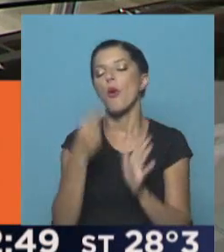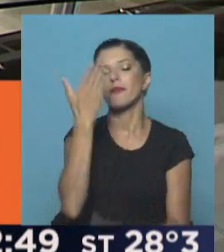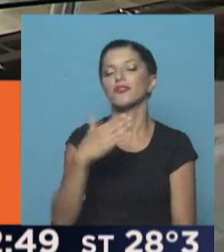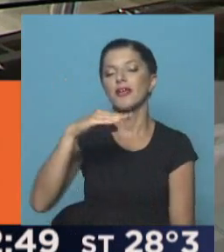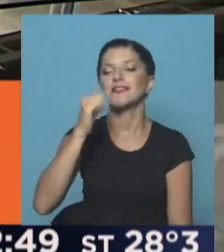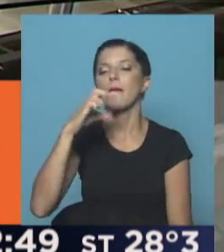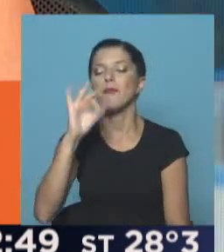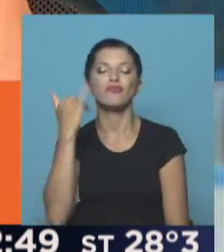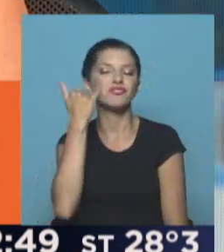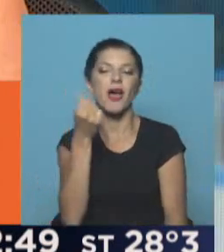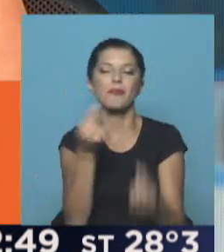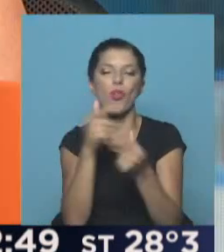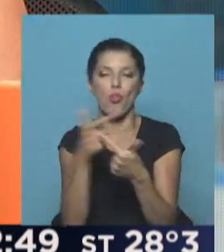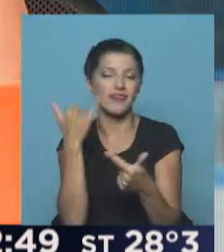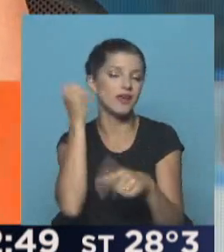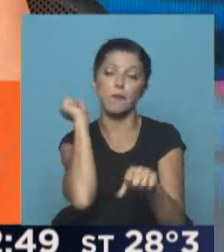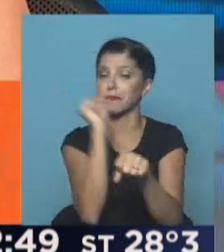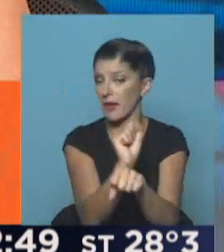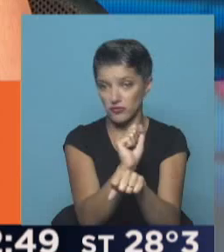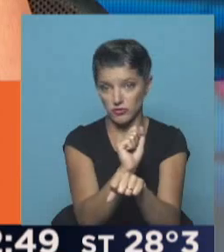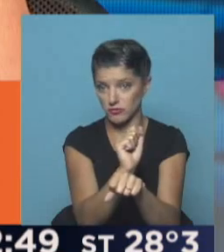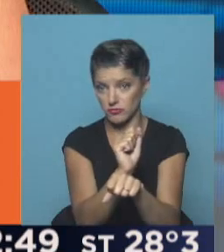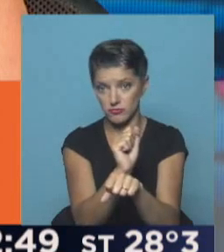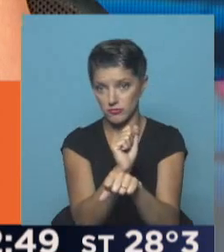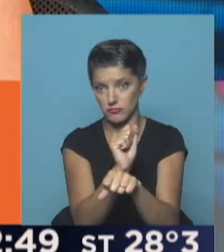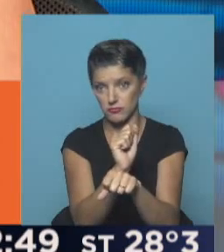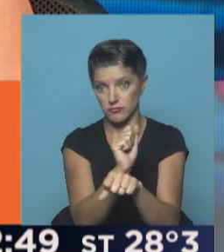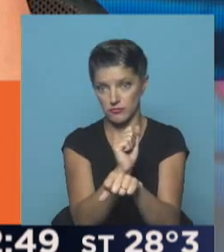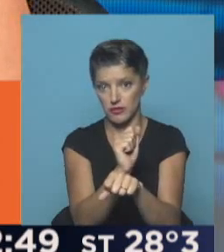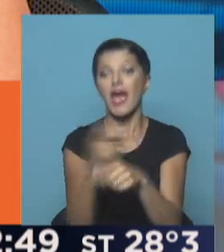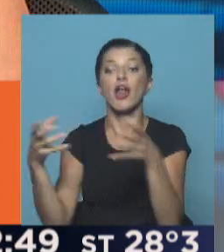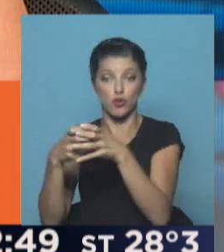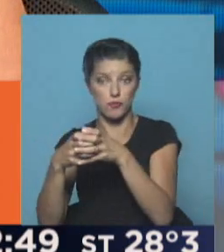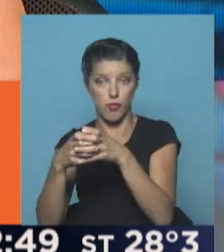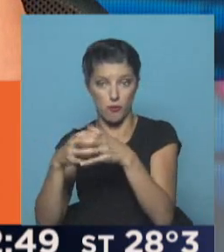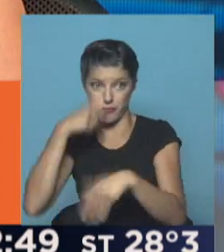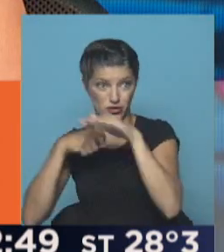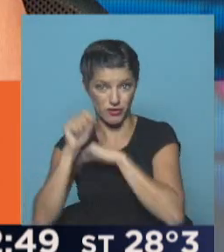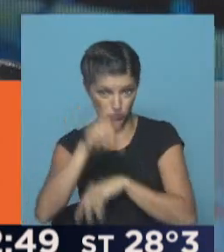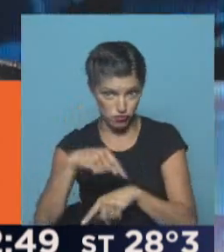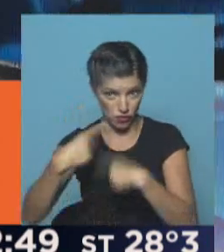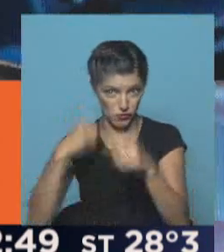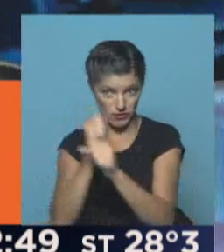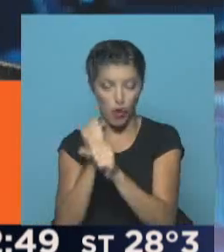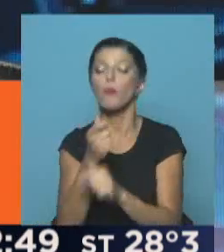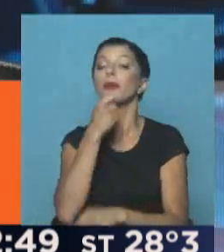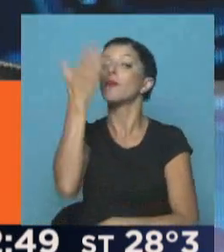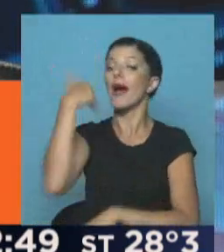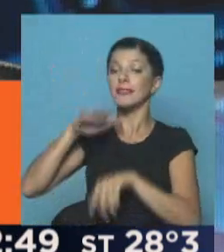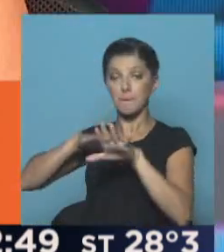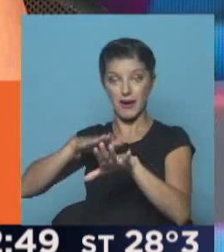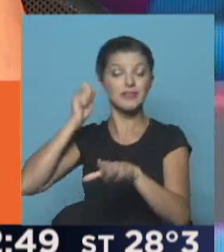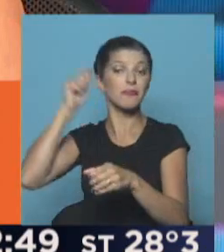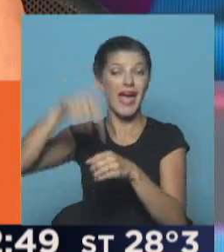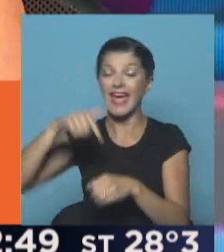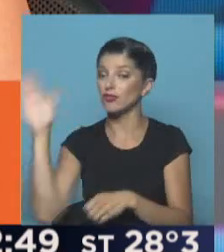tiene ningún sentido porque ya está detenido, ya está preso, el cártel de Sinaloa sigue operando. Por ejemplo, las marchas por los gasolinazos han sido nacionales